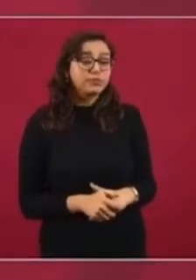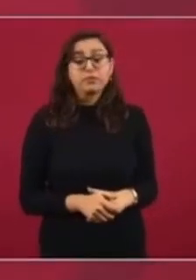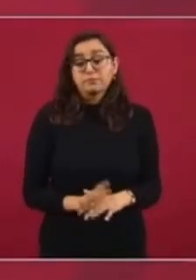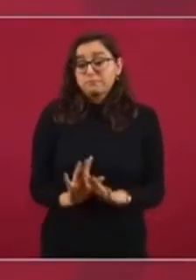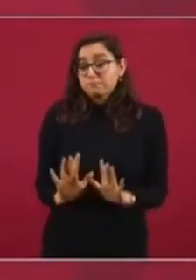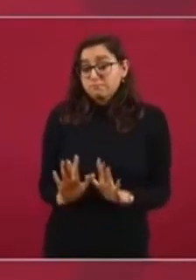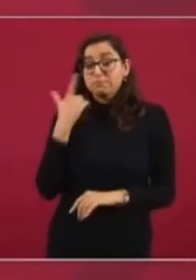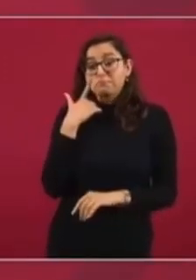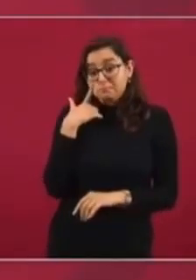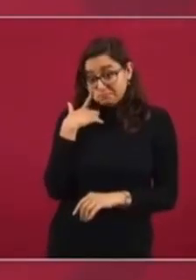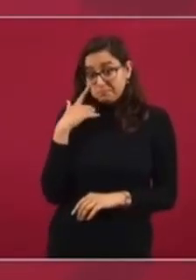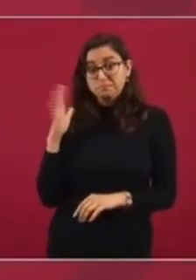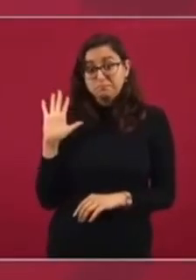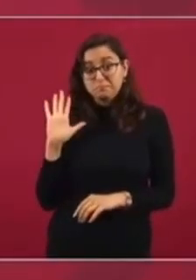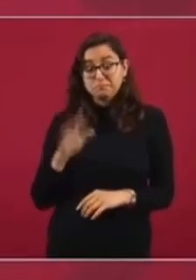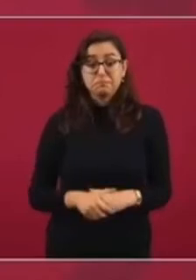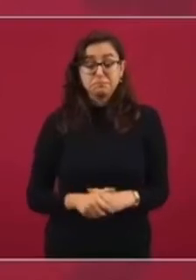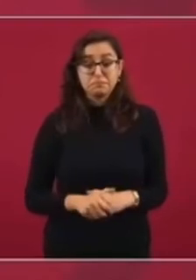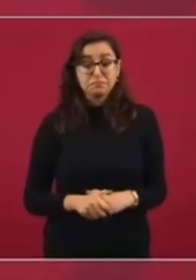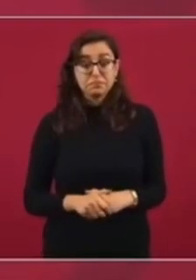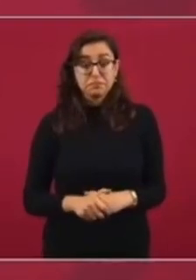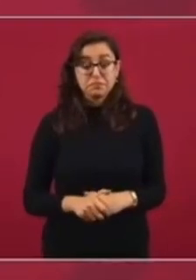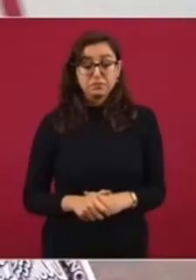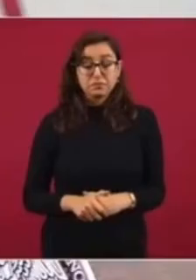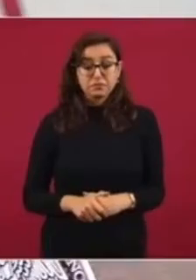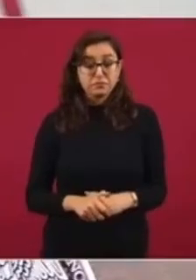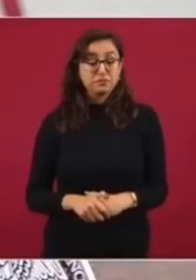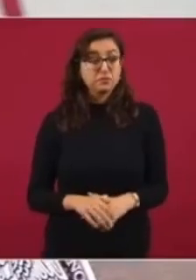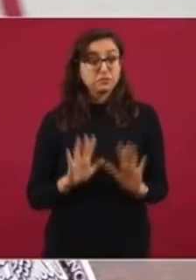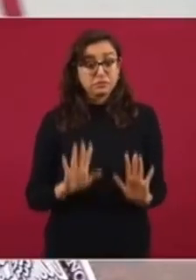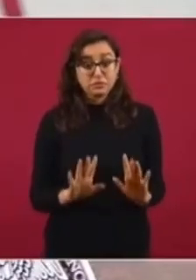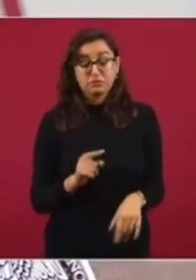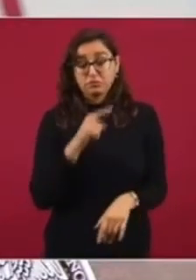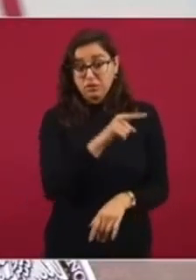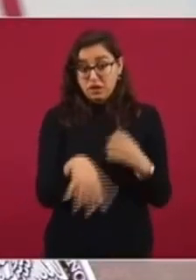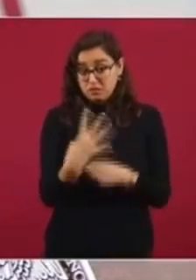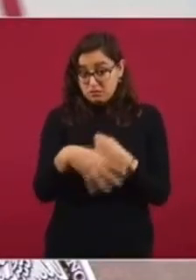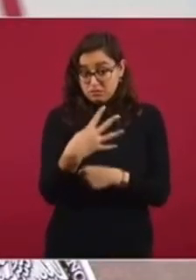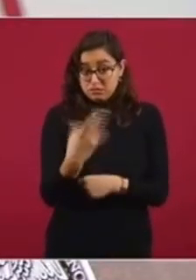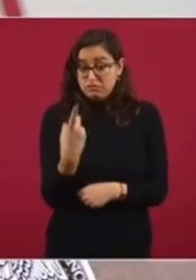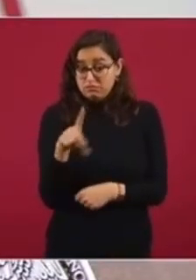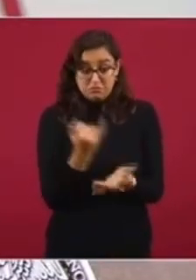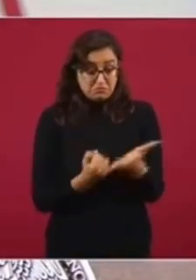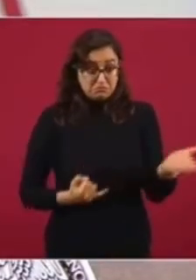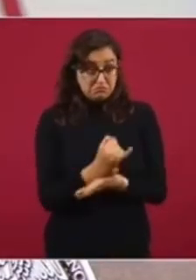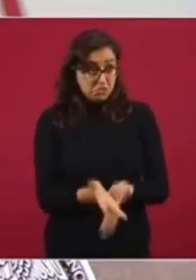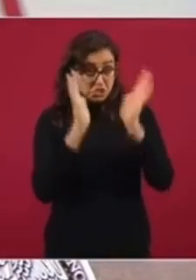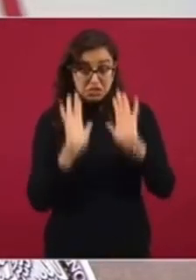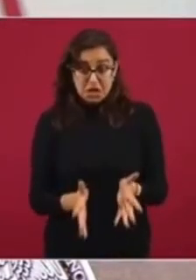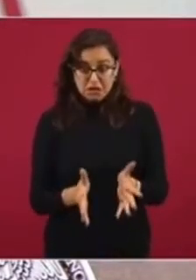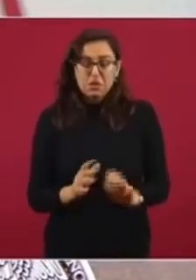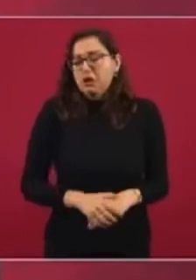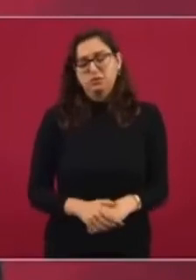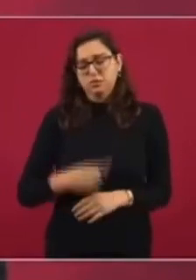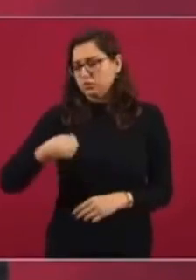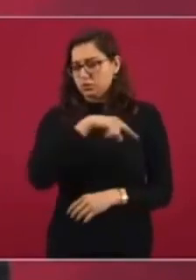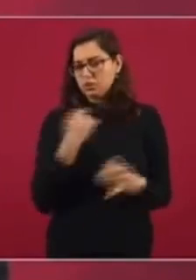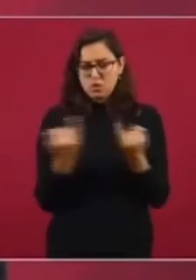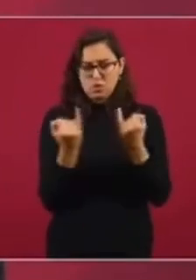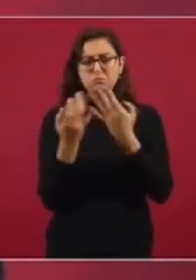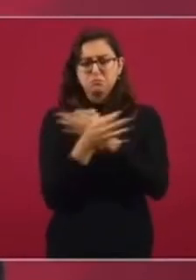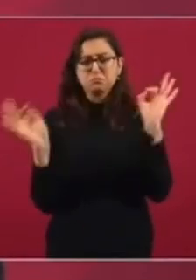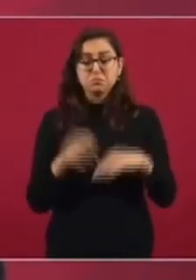que, si ya en esa instancia te decide y es definitiva, pues ya de inmediato nos